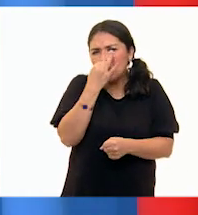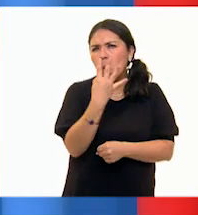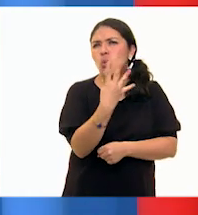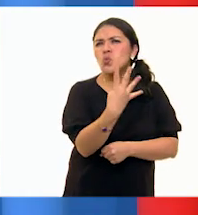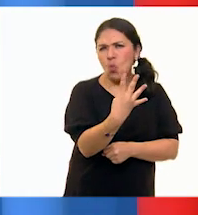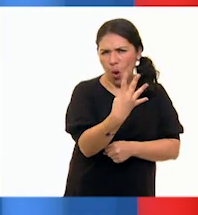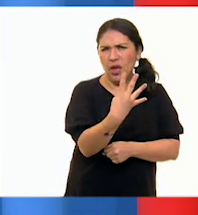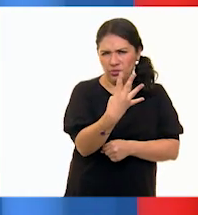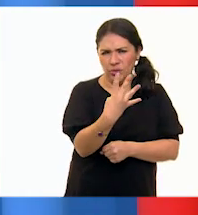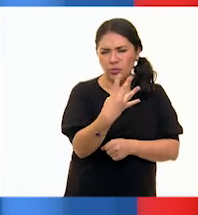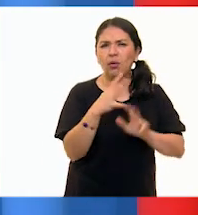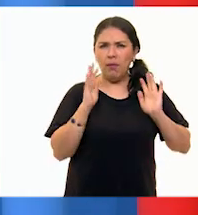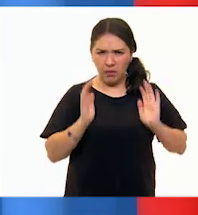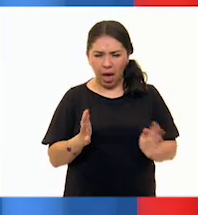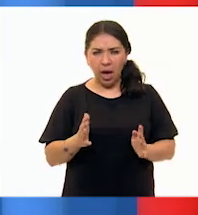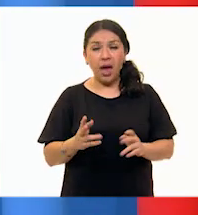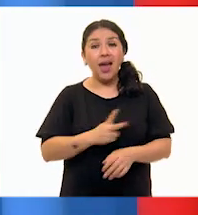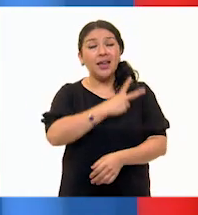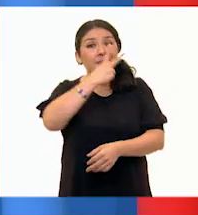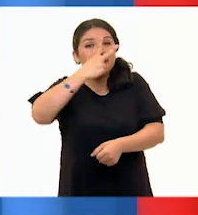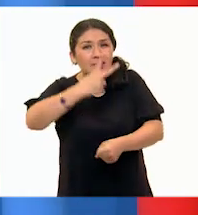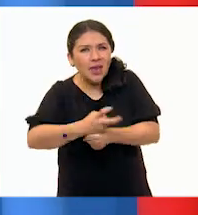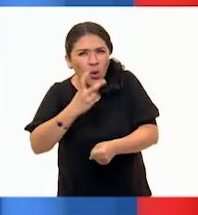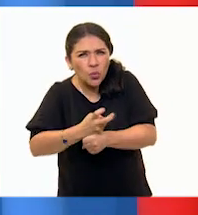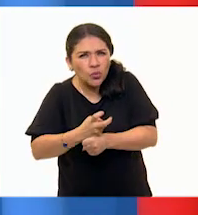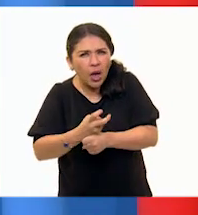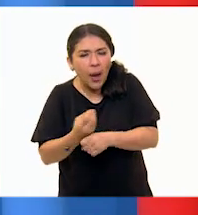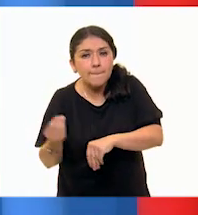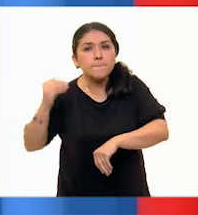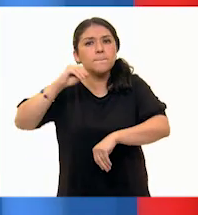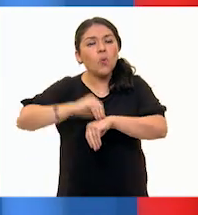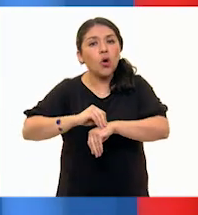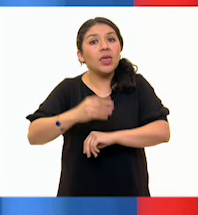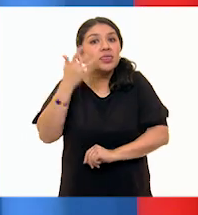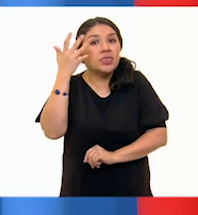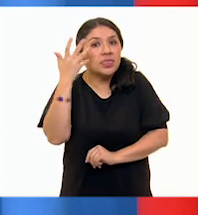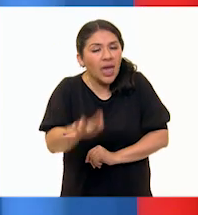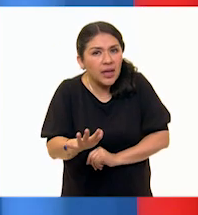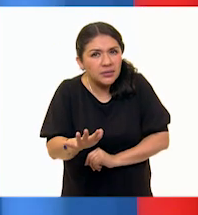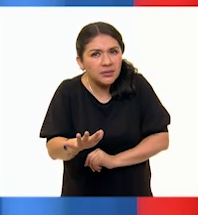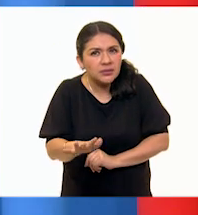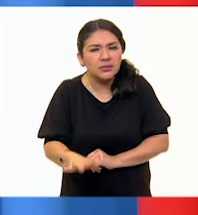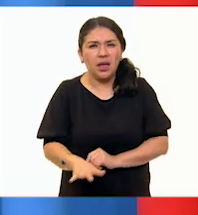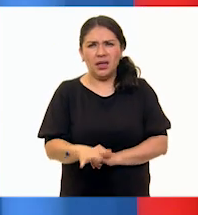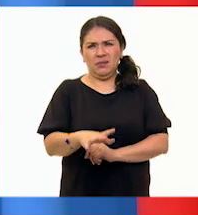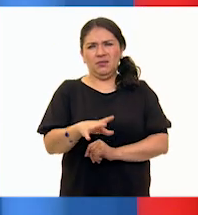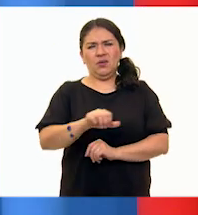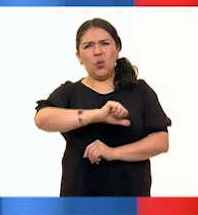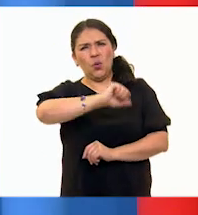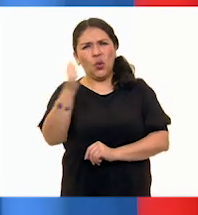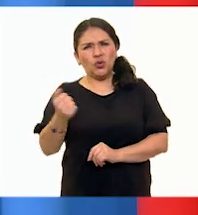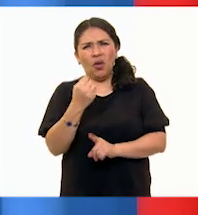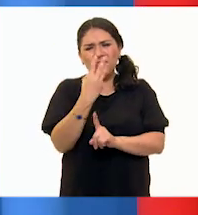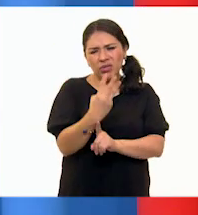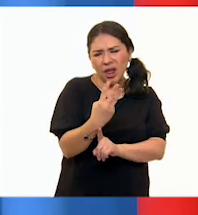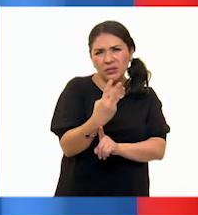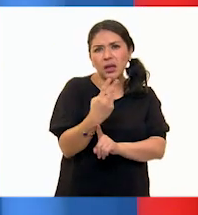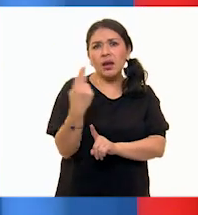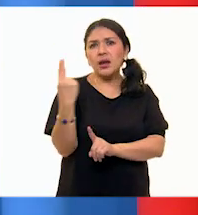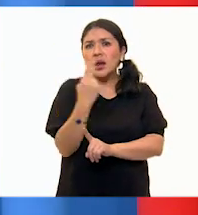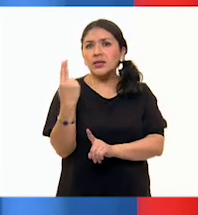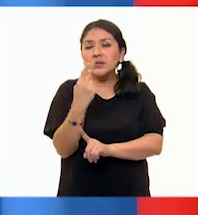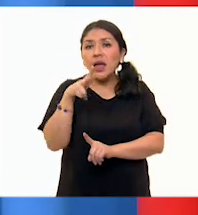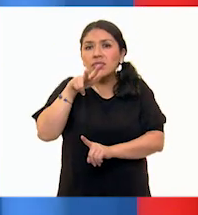utilizaron 4 cerillos, para la segunda figura se utilizaron 10 y en el caso de las figuras 3 se